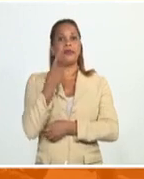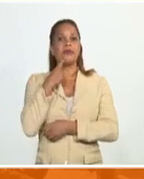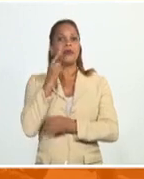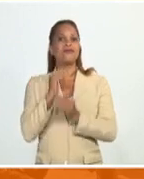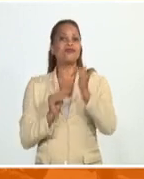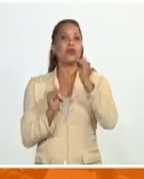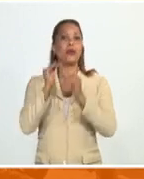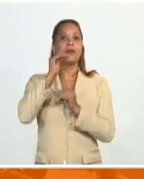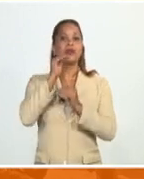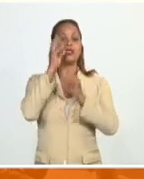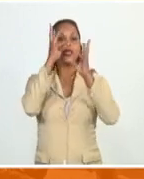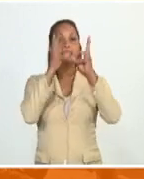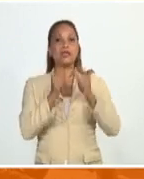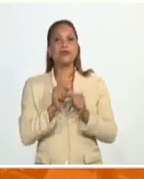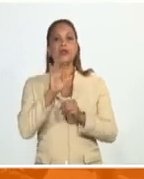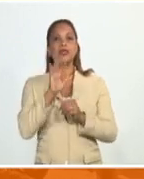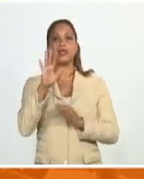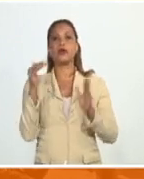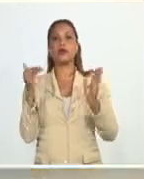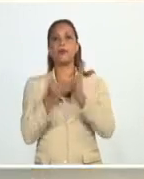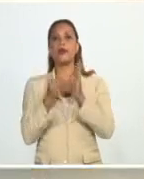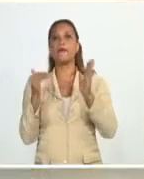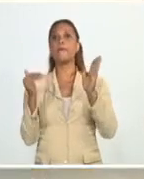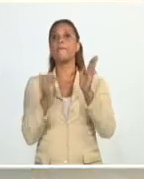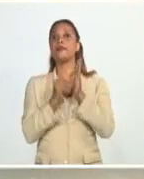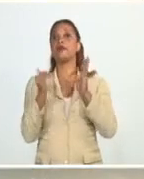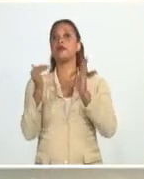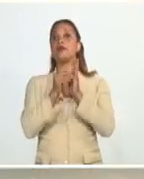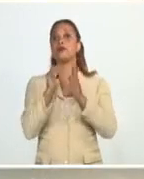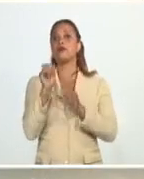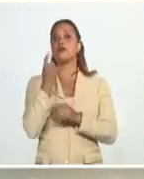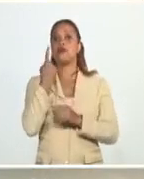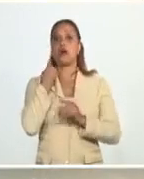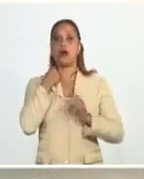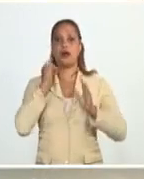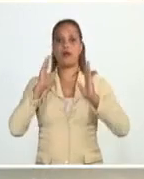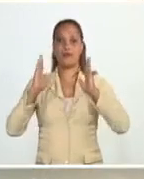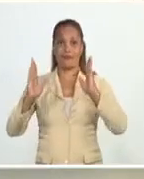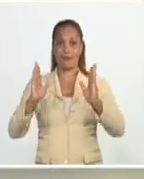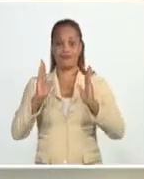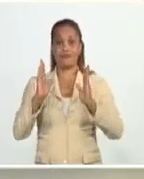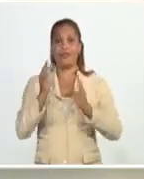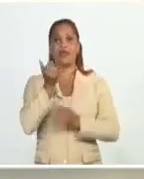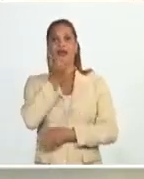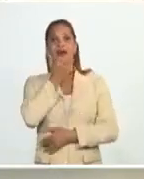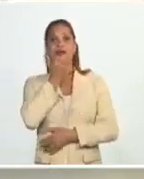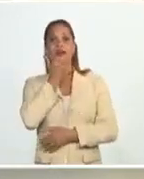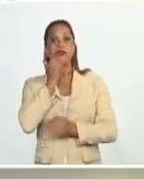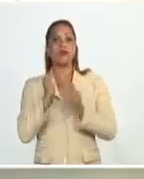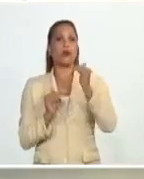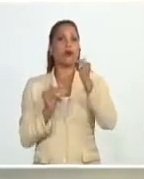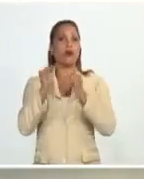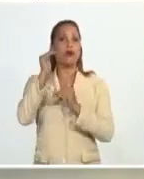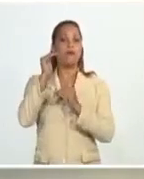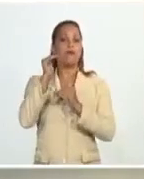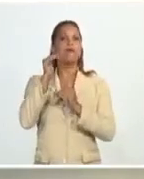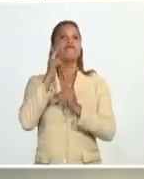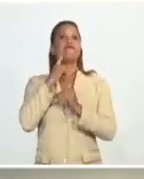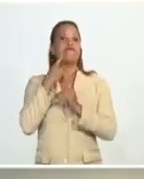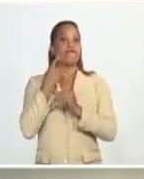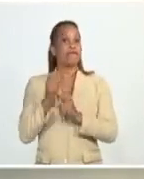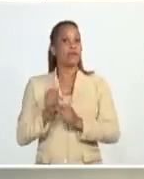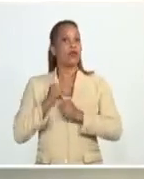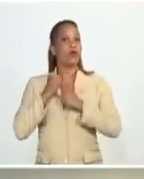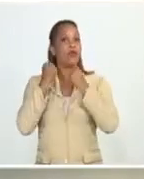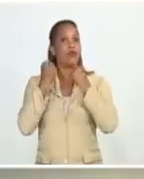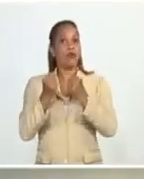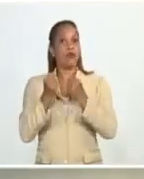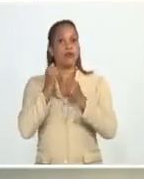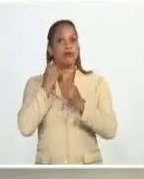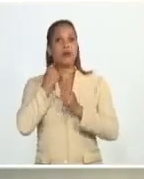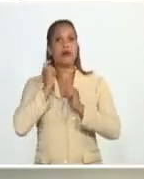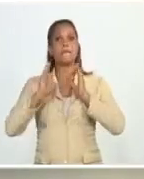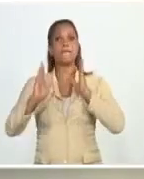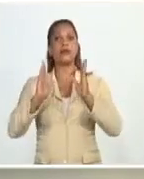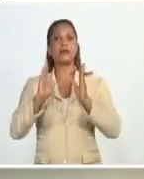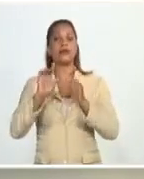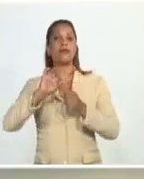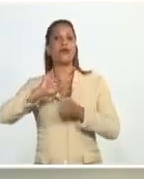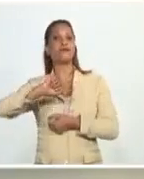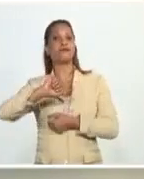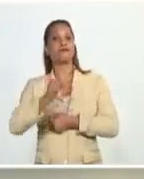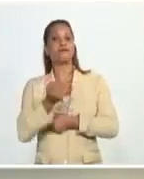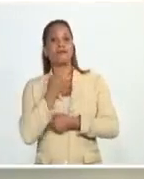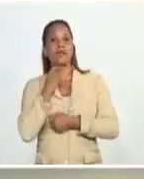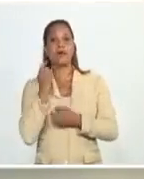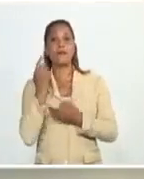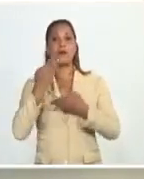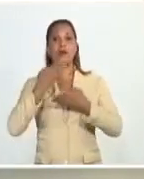la cifra de 5.000 millones en un año. Los daños ascendieron de manera abismal en ese periodo ante el recrudecimiento del